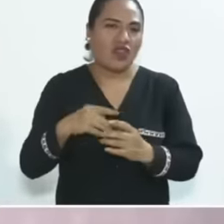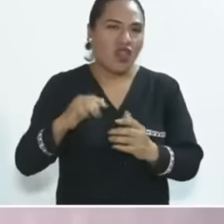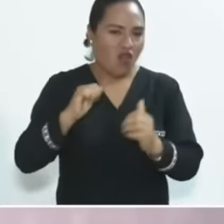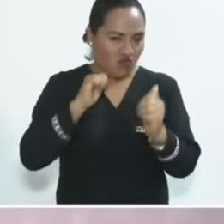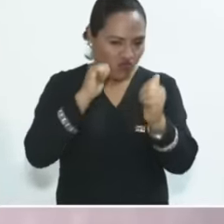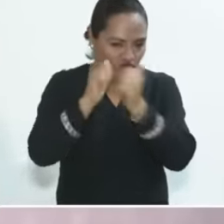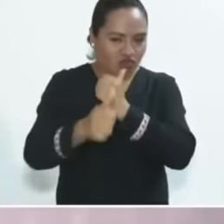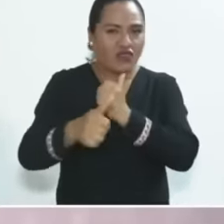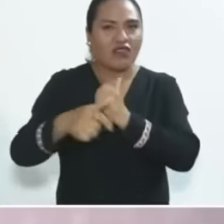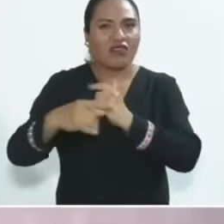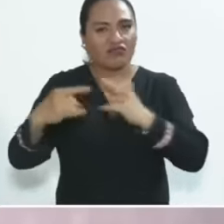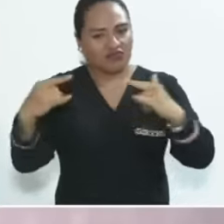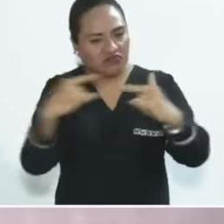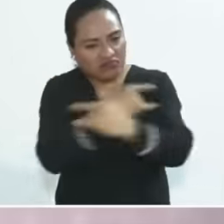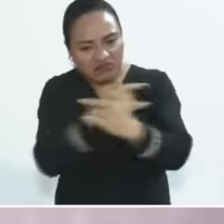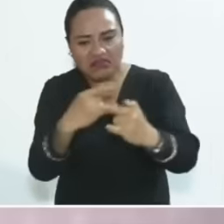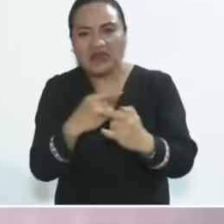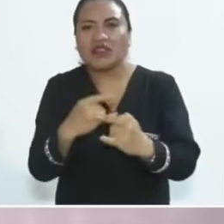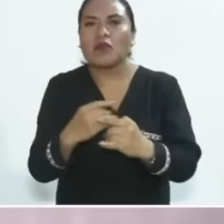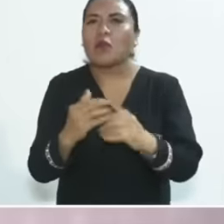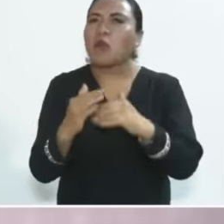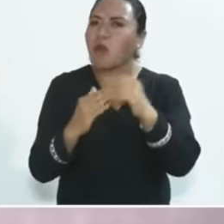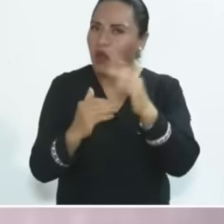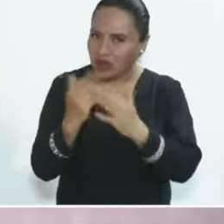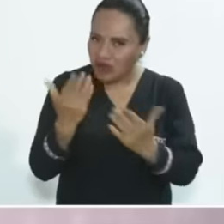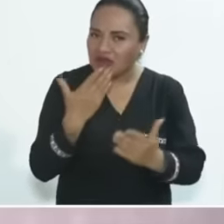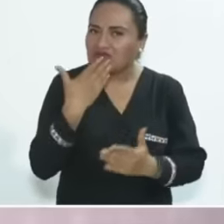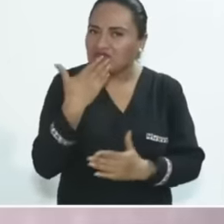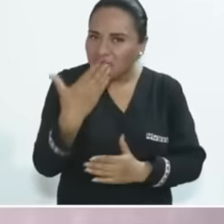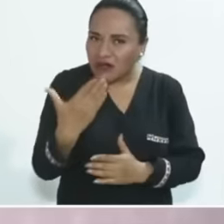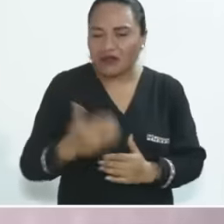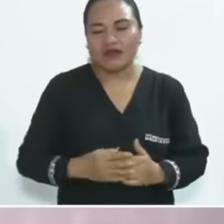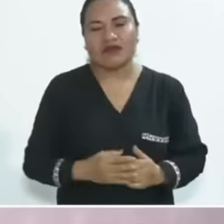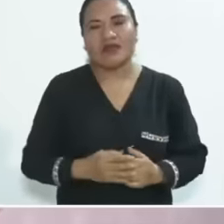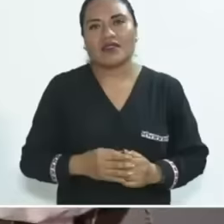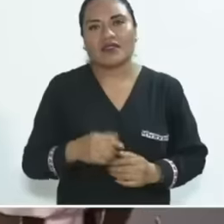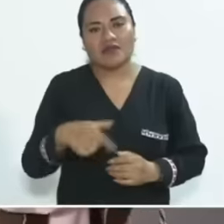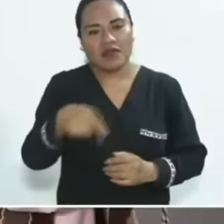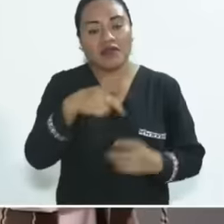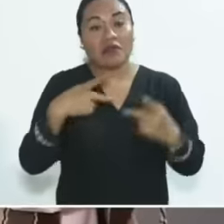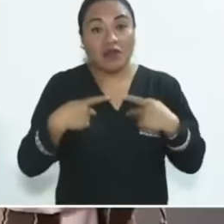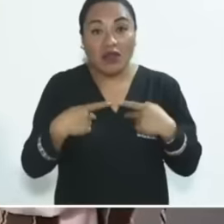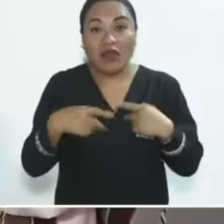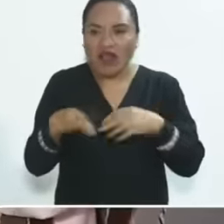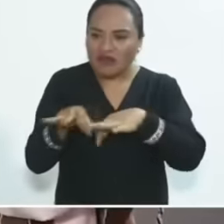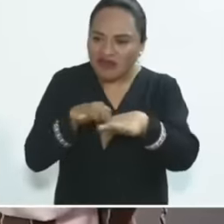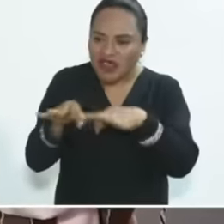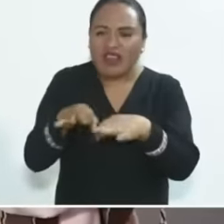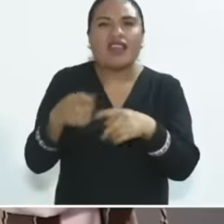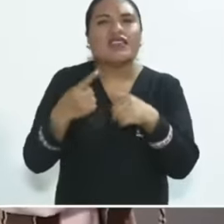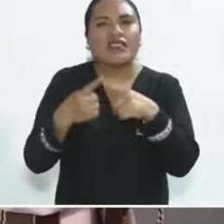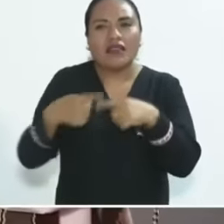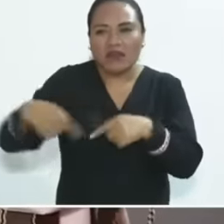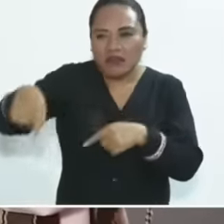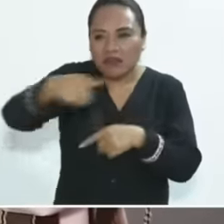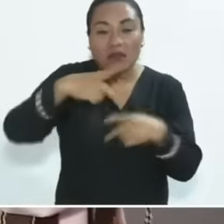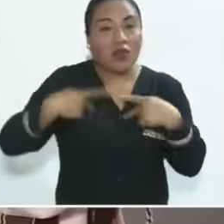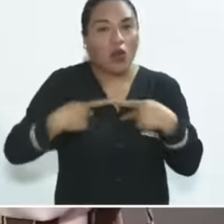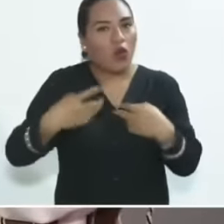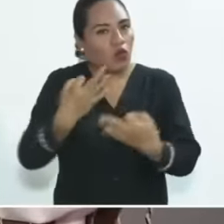primera, pero modernidad forjada desde abajo y para